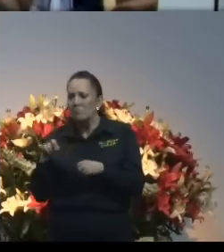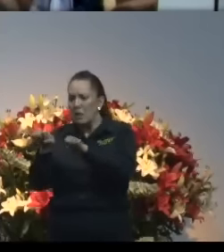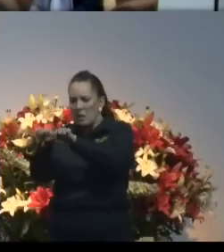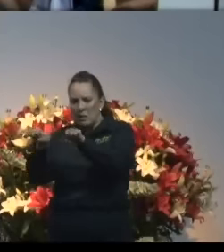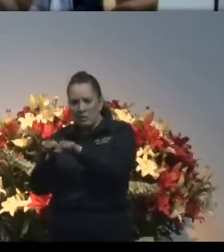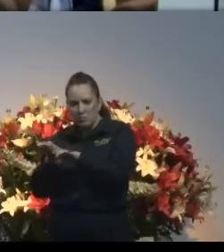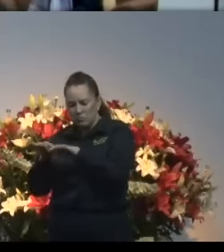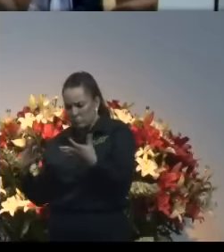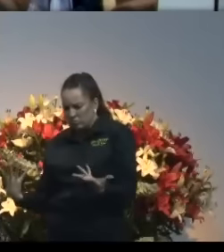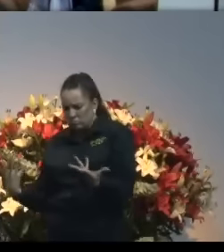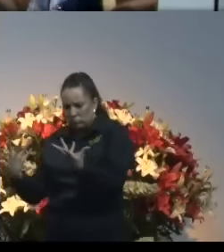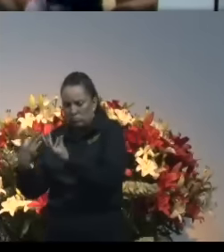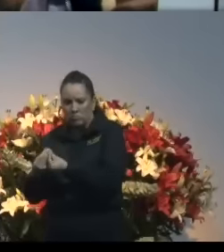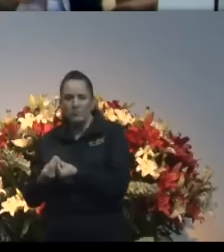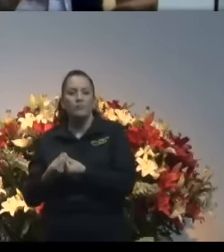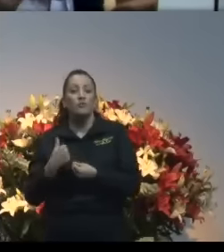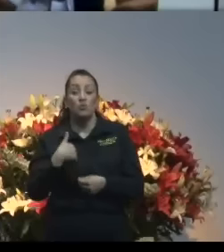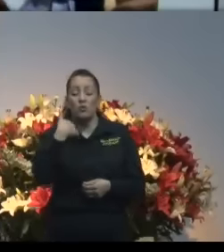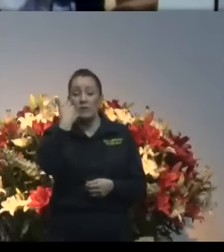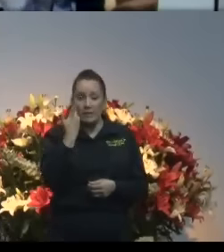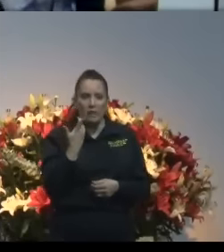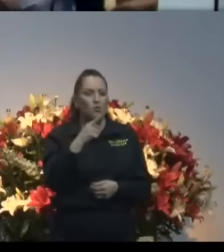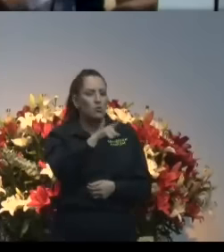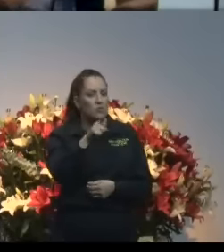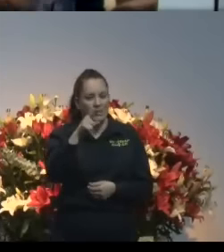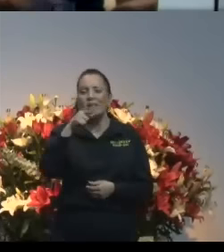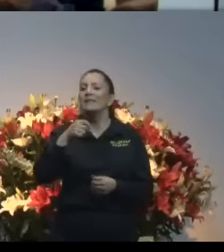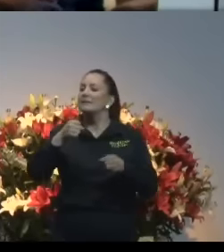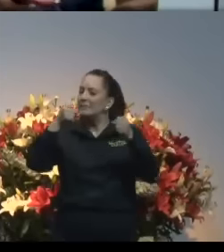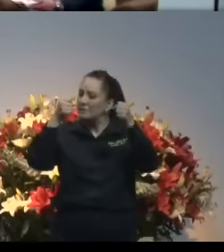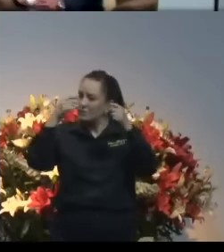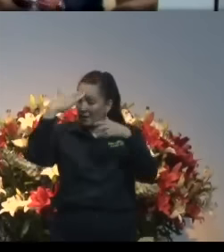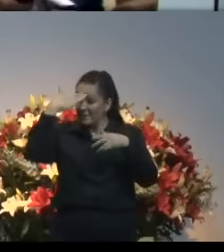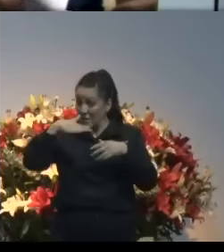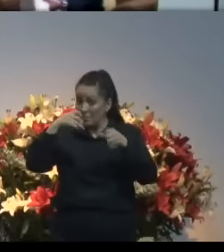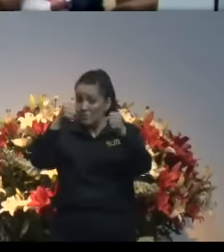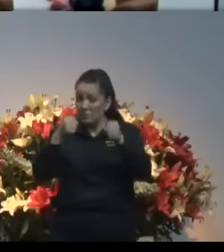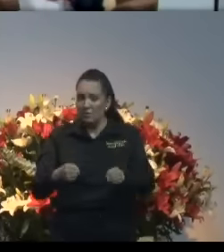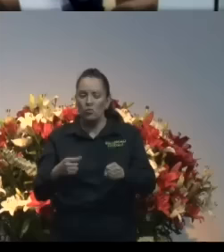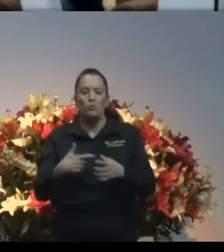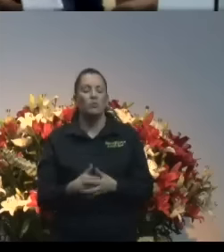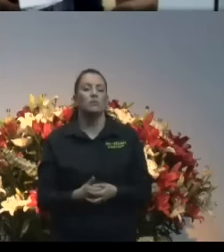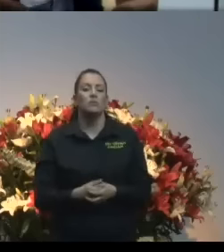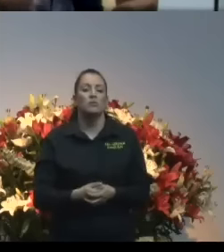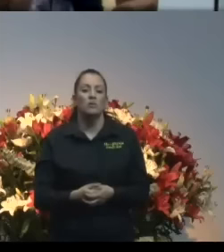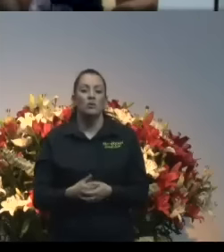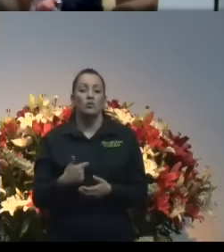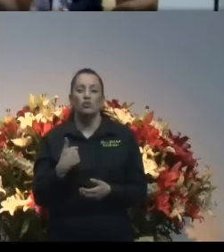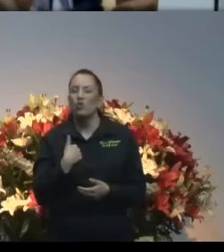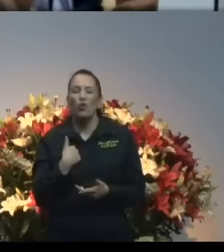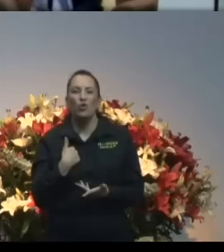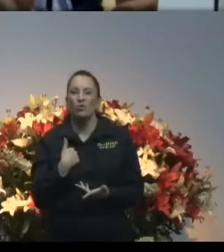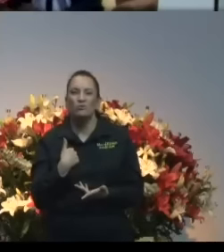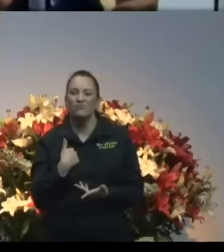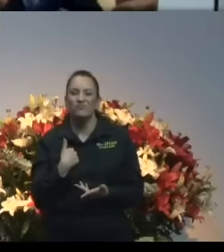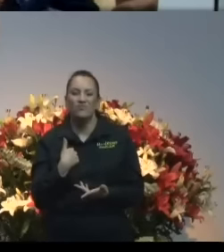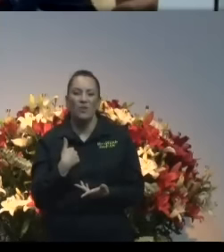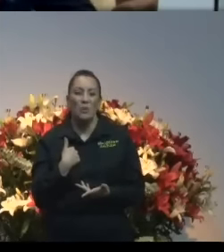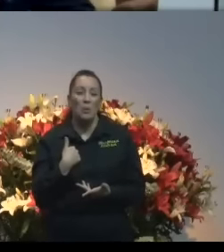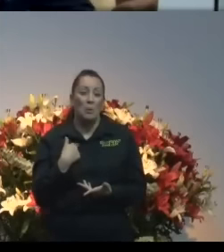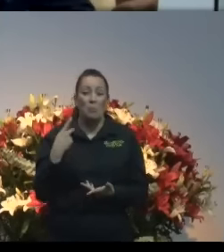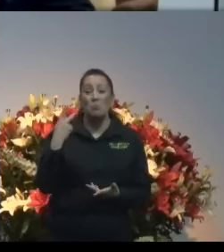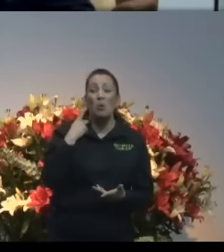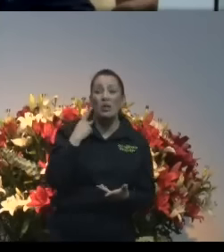aquí darle la certeza a cada uno de ustedes que no me une aquí la ambición por la ambición